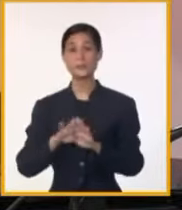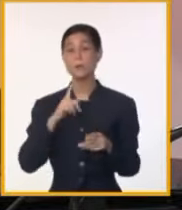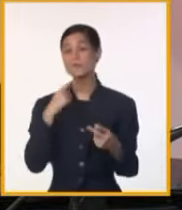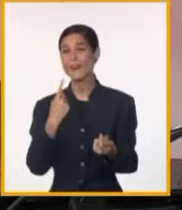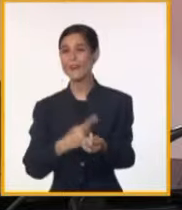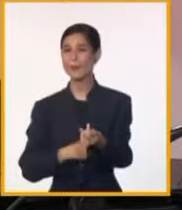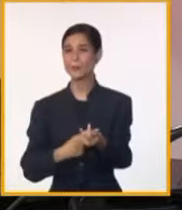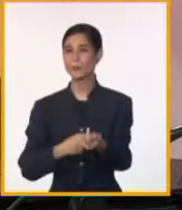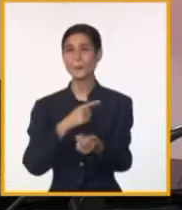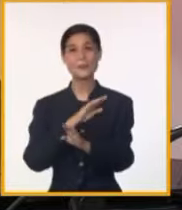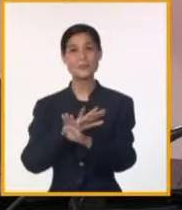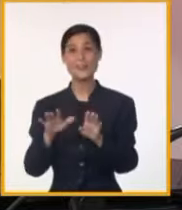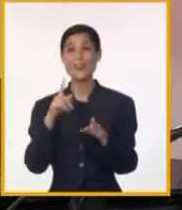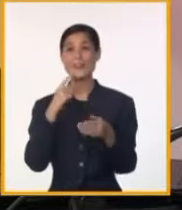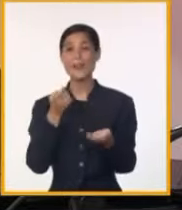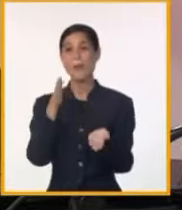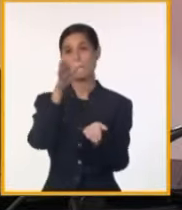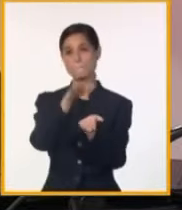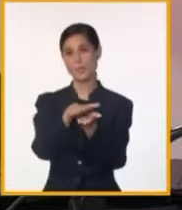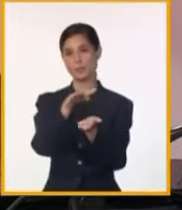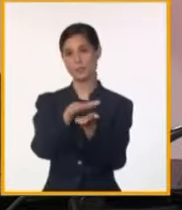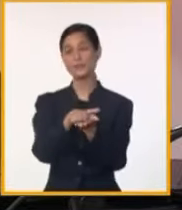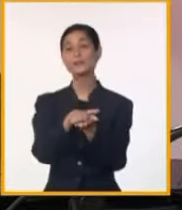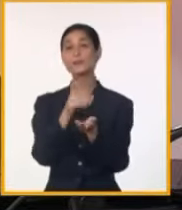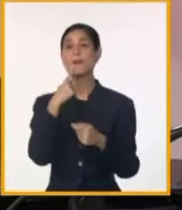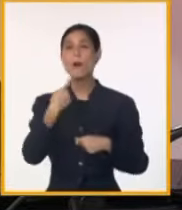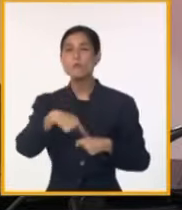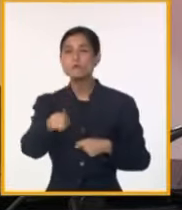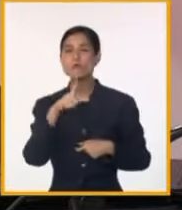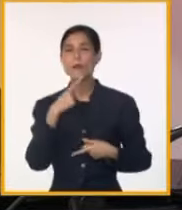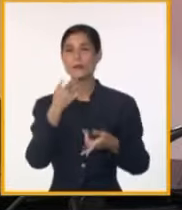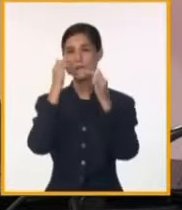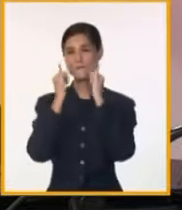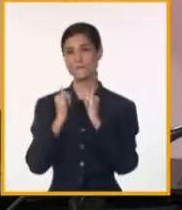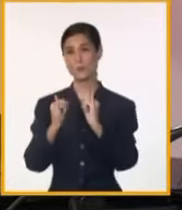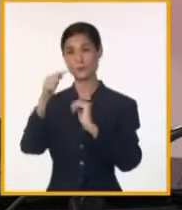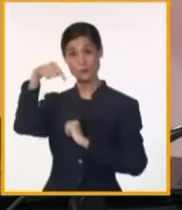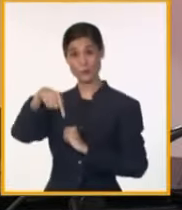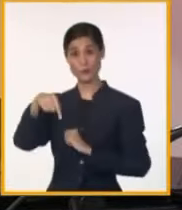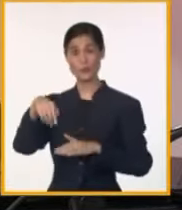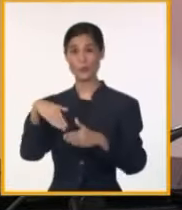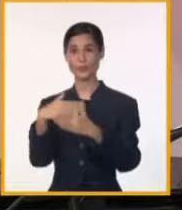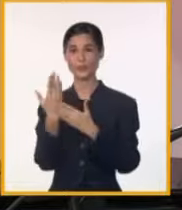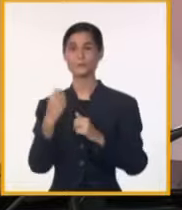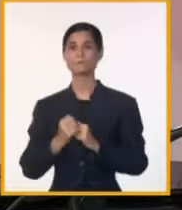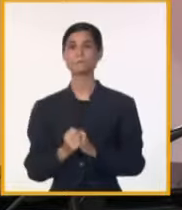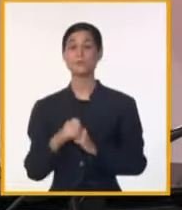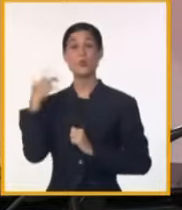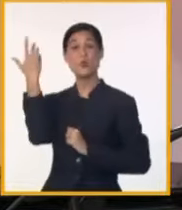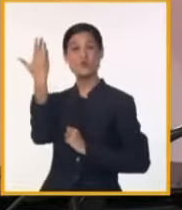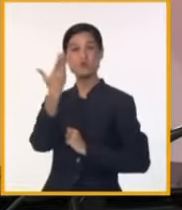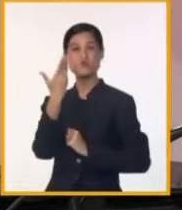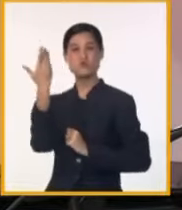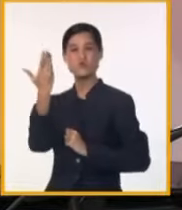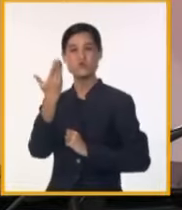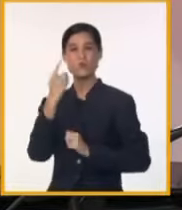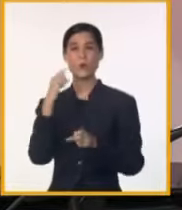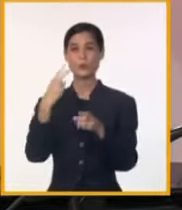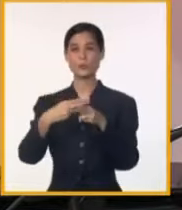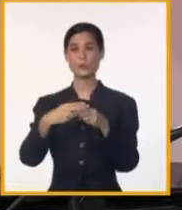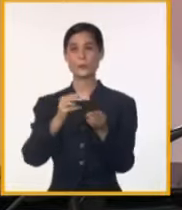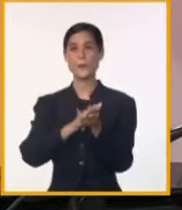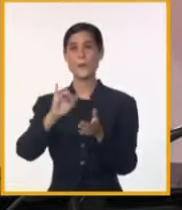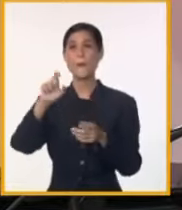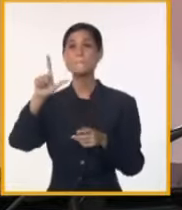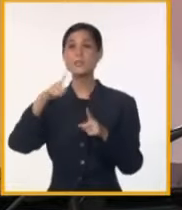comenzar nuestro programa vamos a a la noticia del día el huracán Milton es ya un evento de